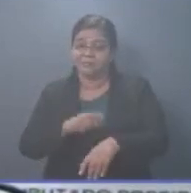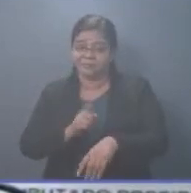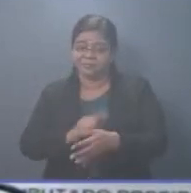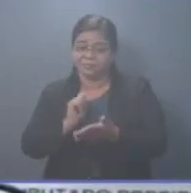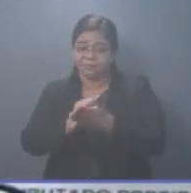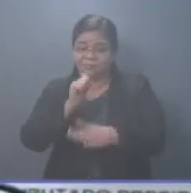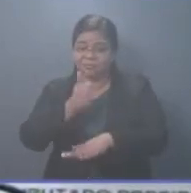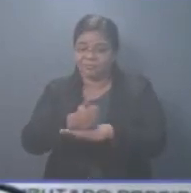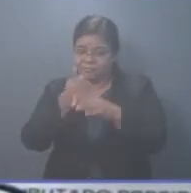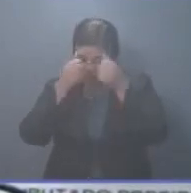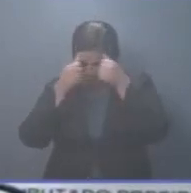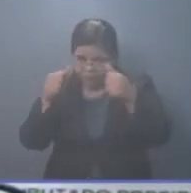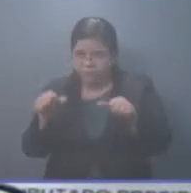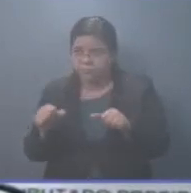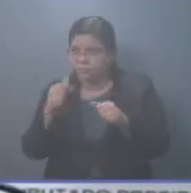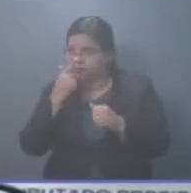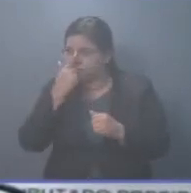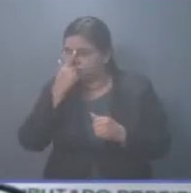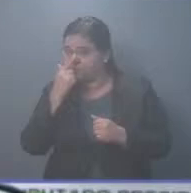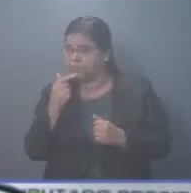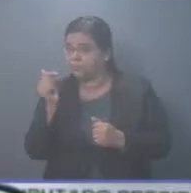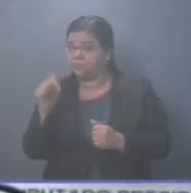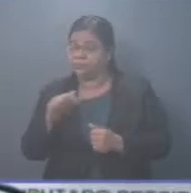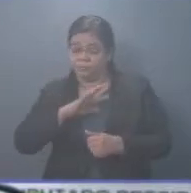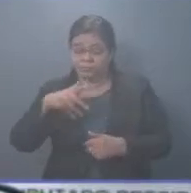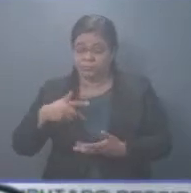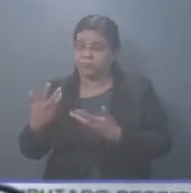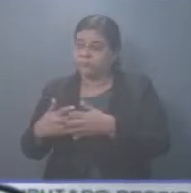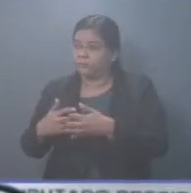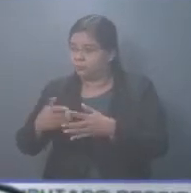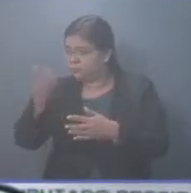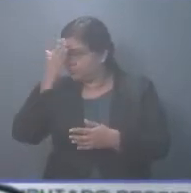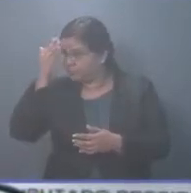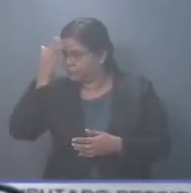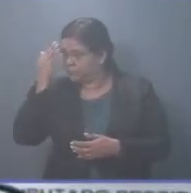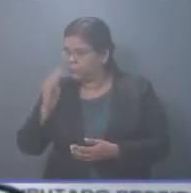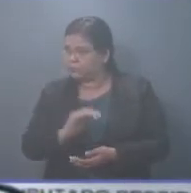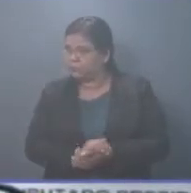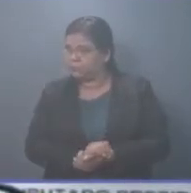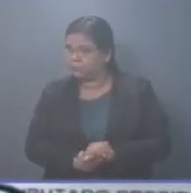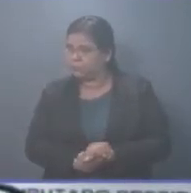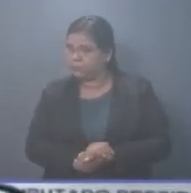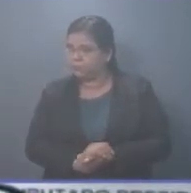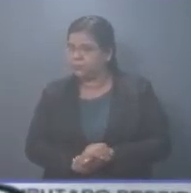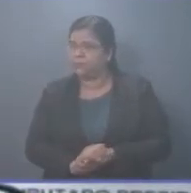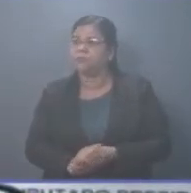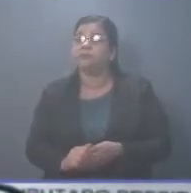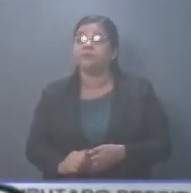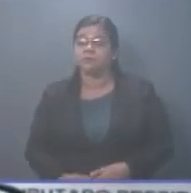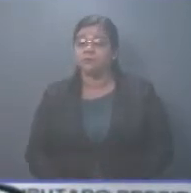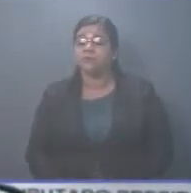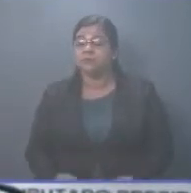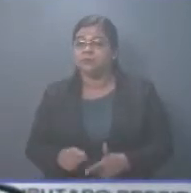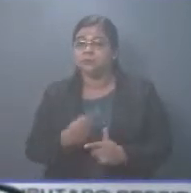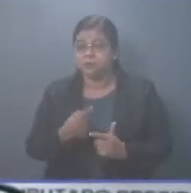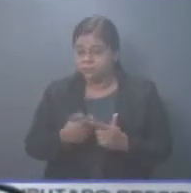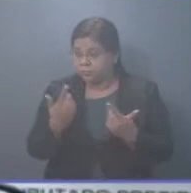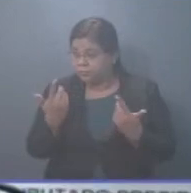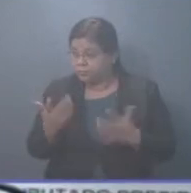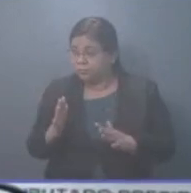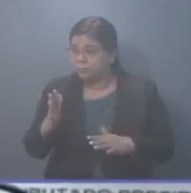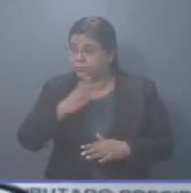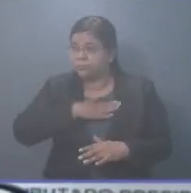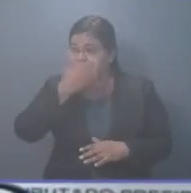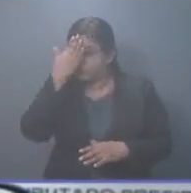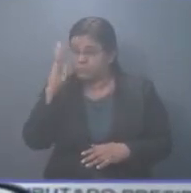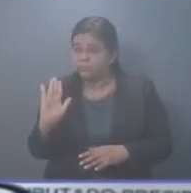una concesión el empresario sepa, bueno, si esto me parece, si no me parece, pues no se